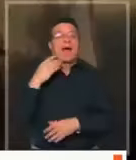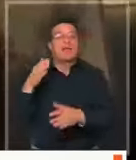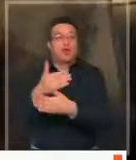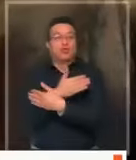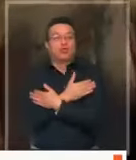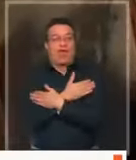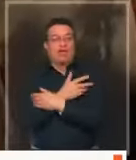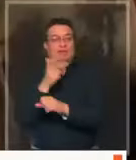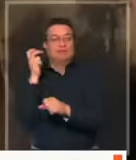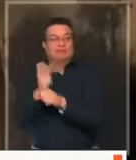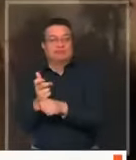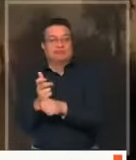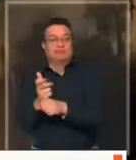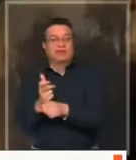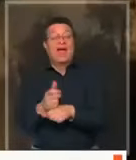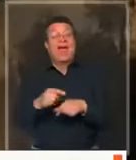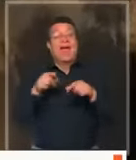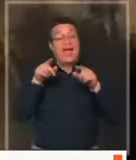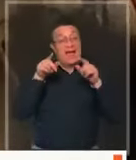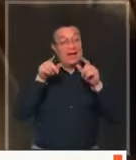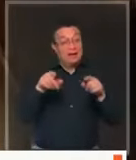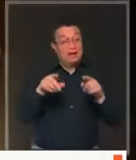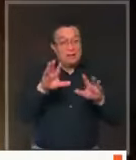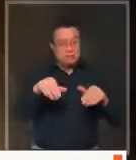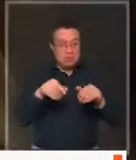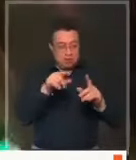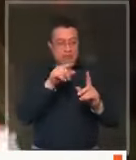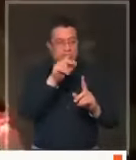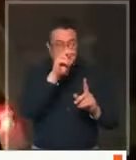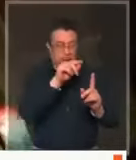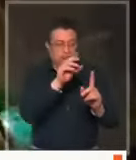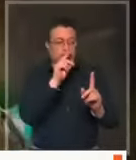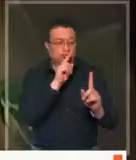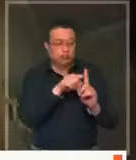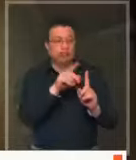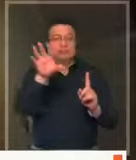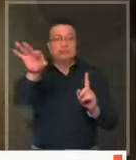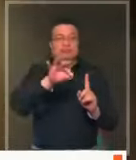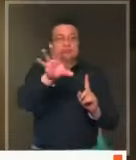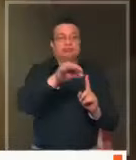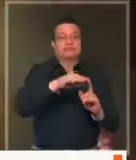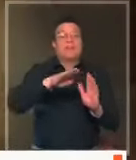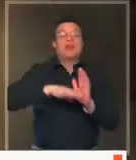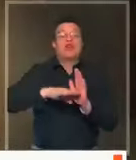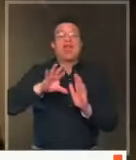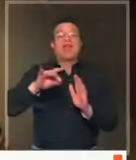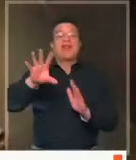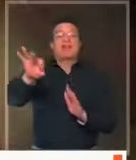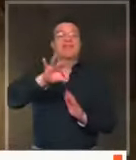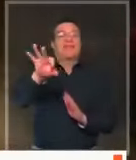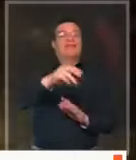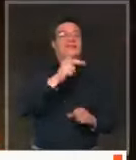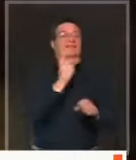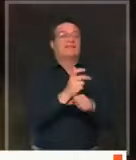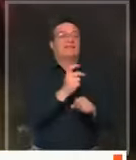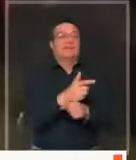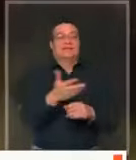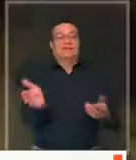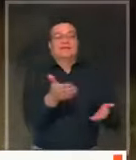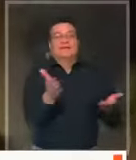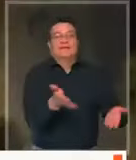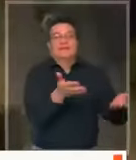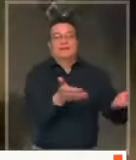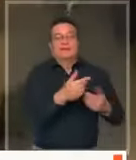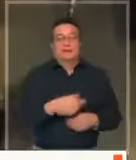Para los expertos, sigue alertando el enrolamiento y utilización de menores de edad en este tipo de delitos. Aquí está presente